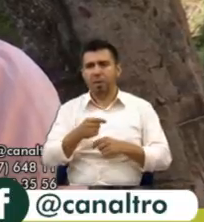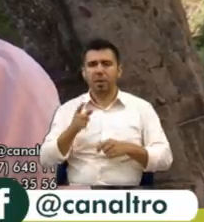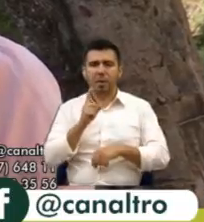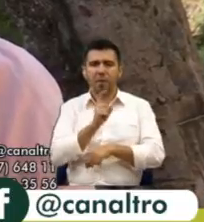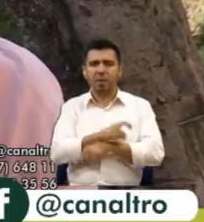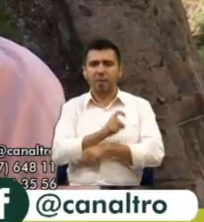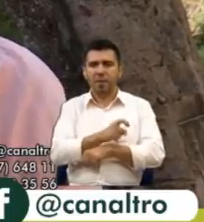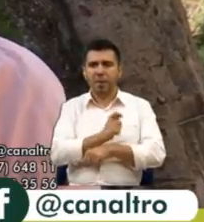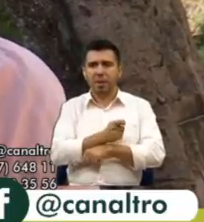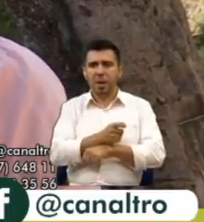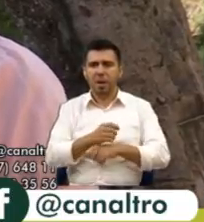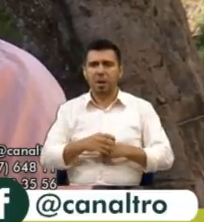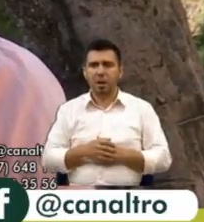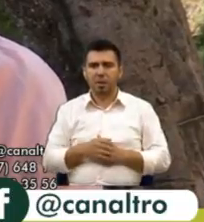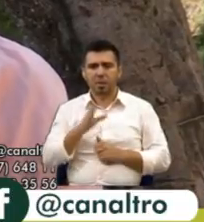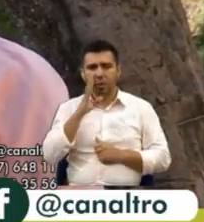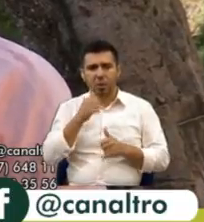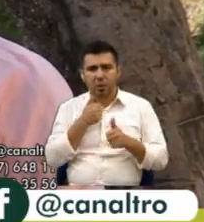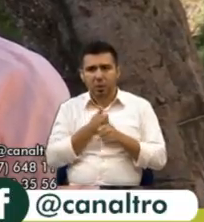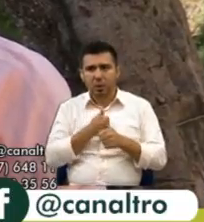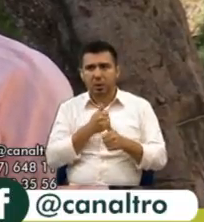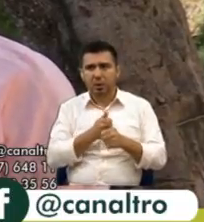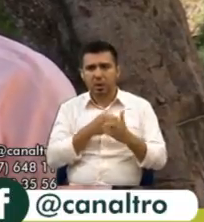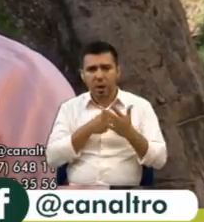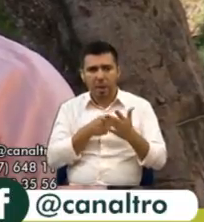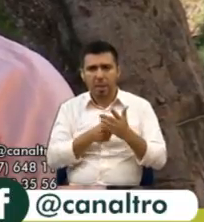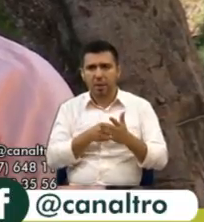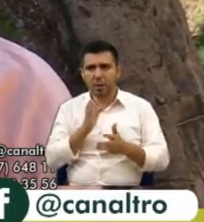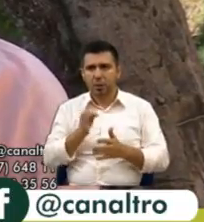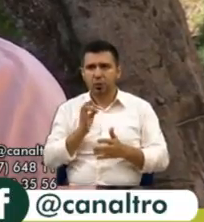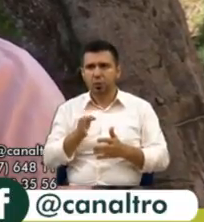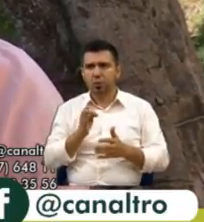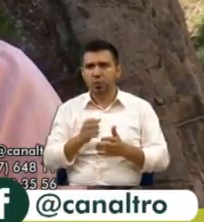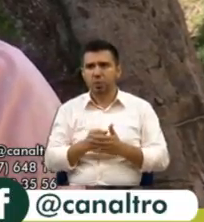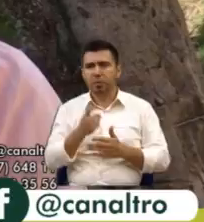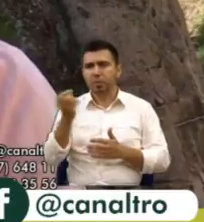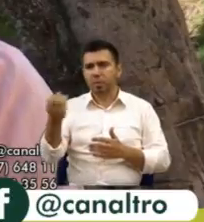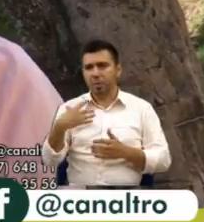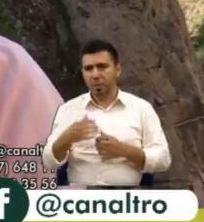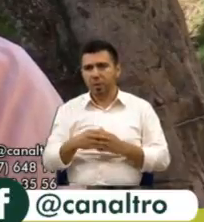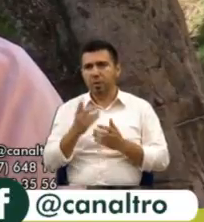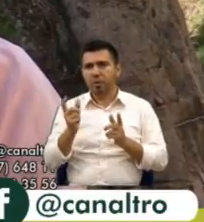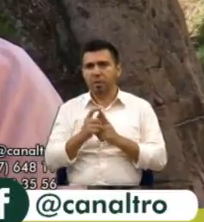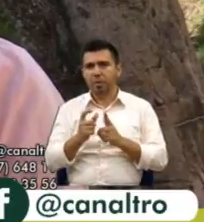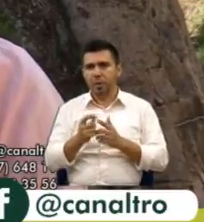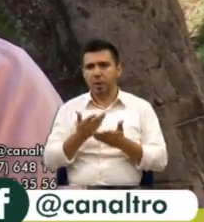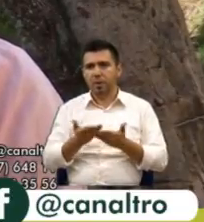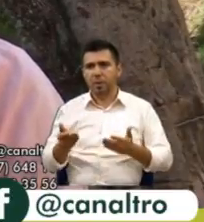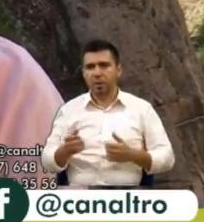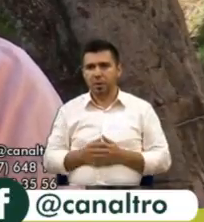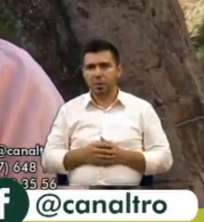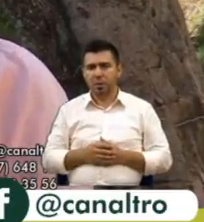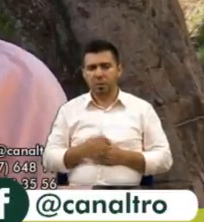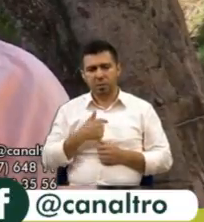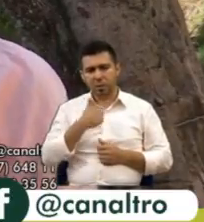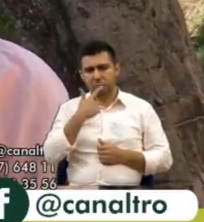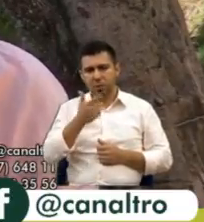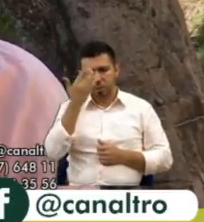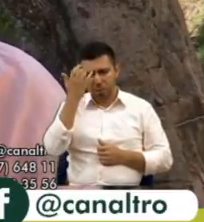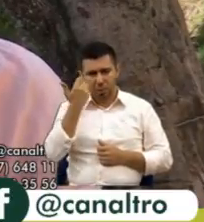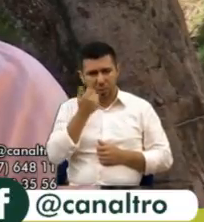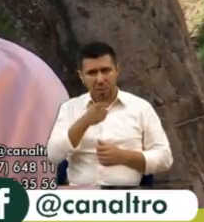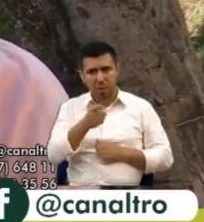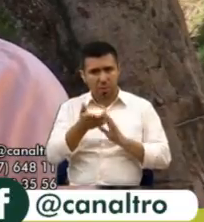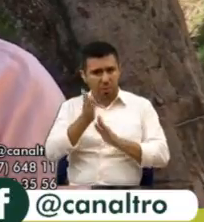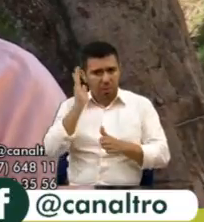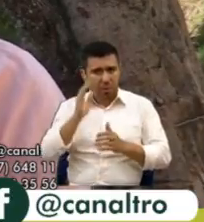fiscalía porque él la perseguía la amenazaba todo eso ella me comentó esas palabras Eh Yo le dije que ella por qué no se iba que ella no le